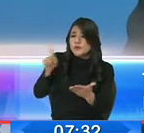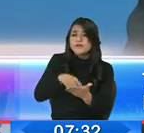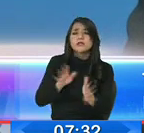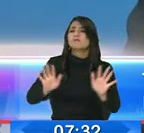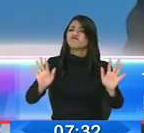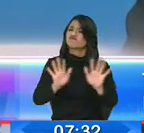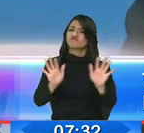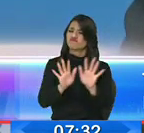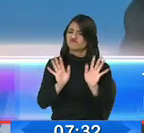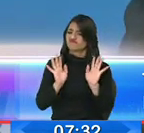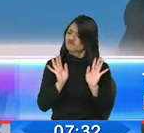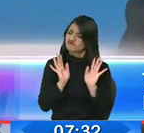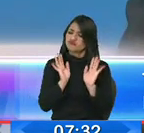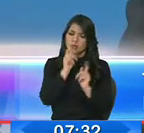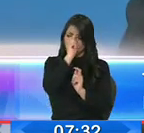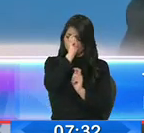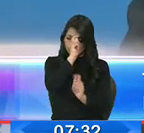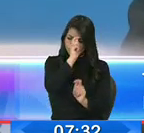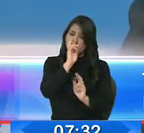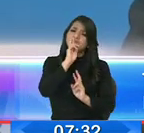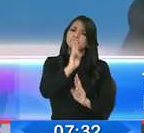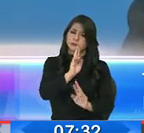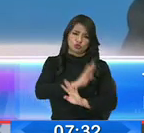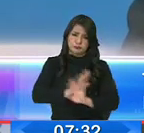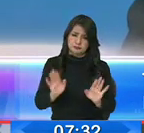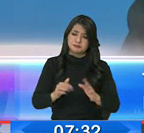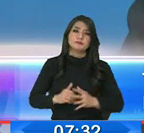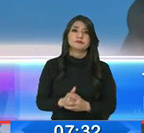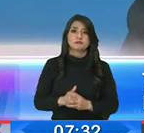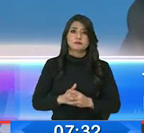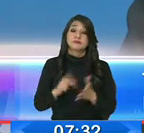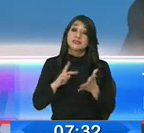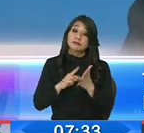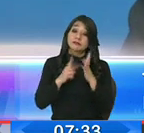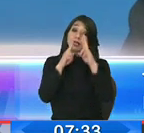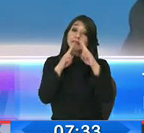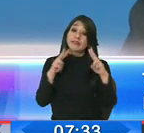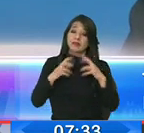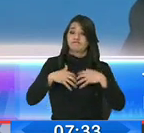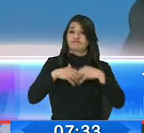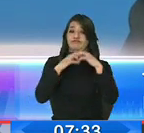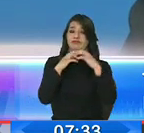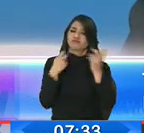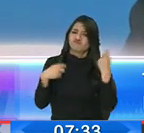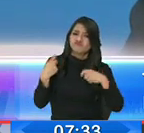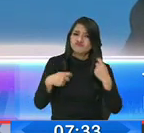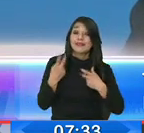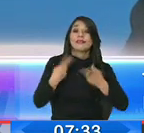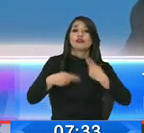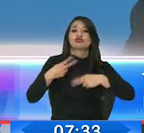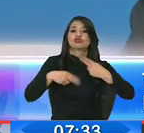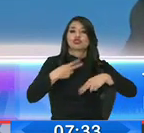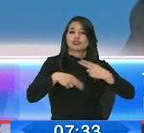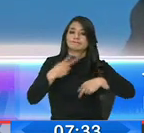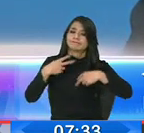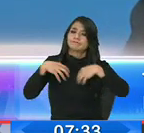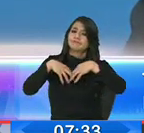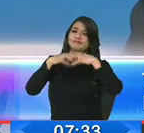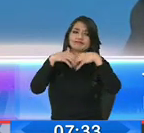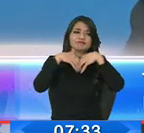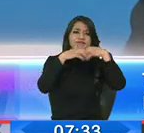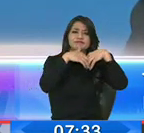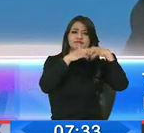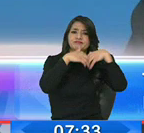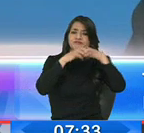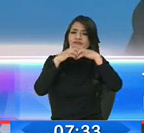días. En cierto modo también eso potencia la Navidad, entendámonos, o sea, todas estas